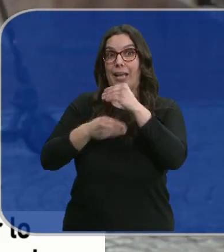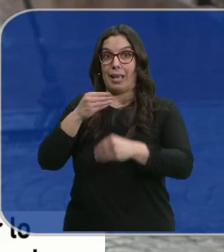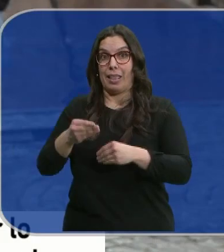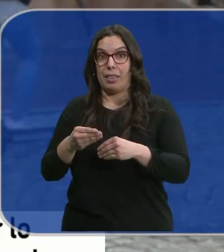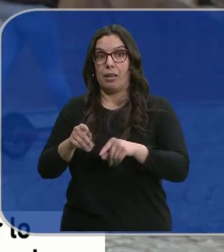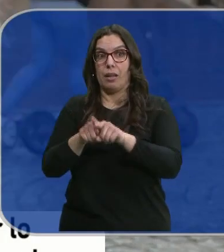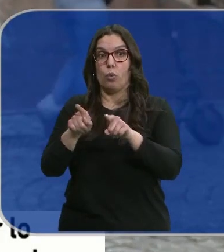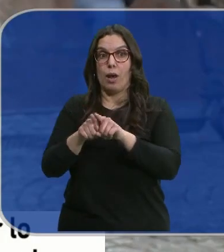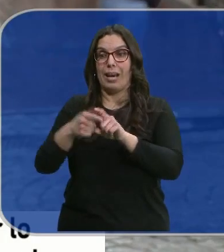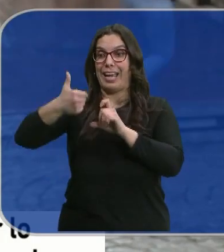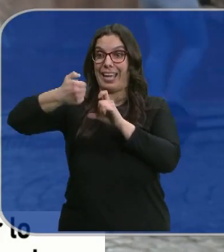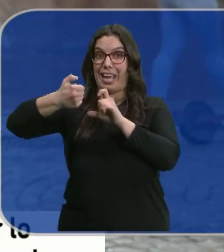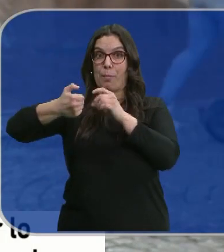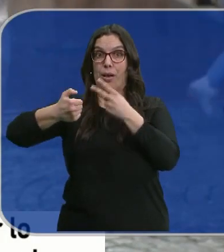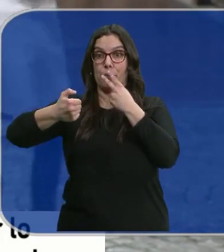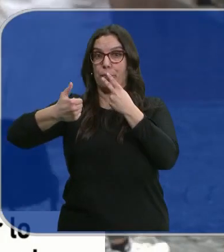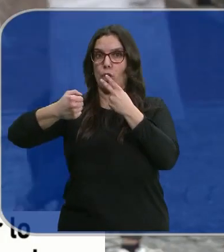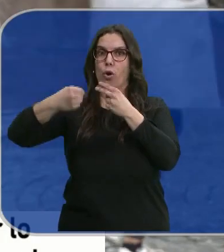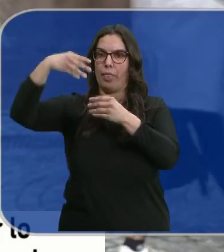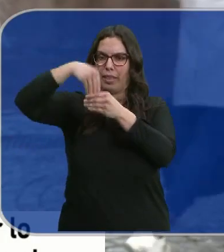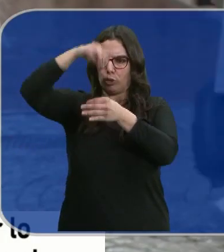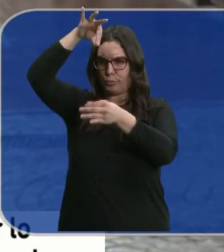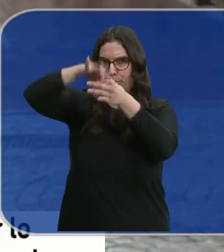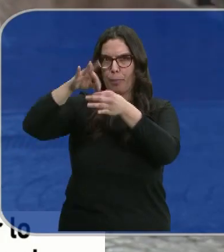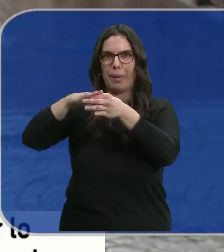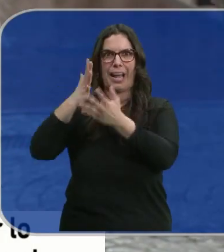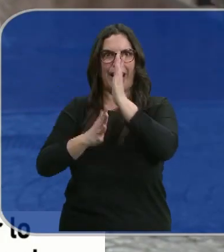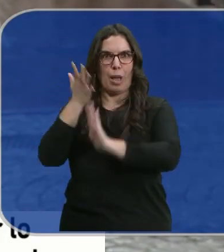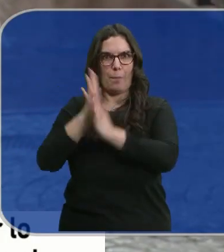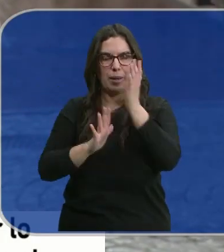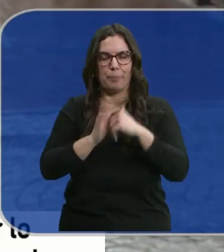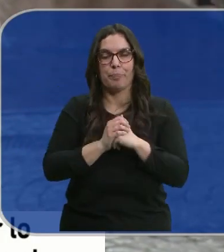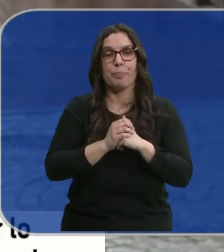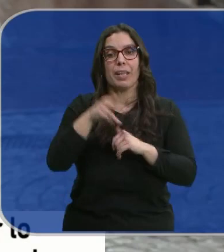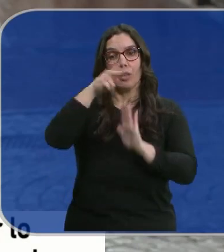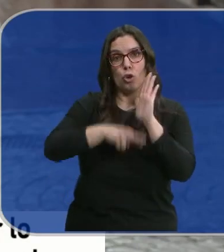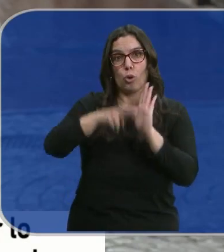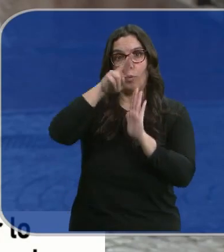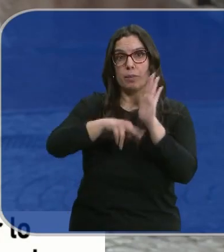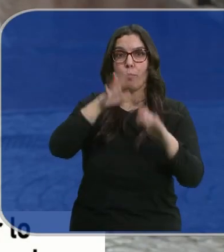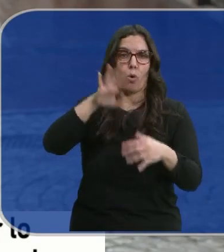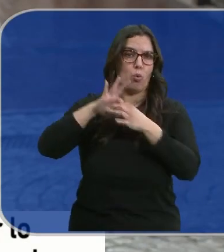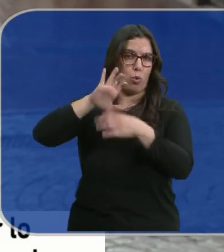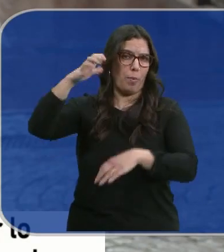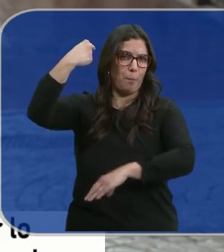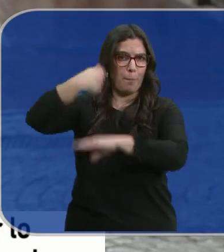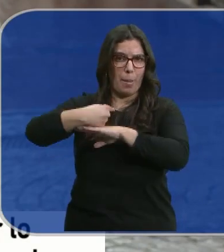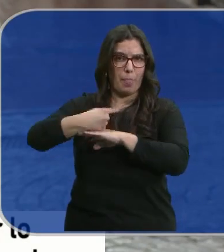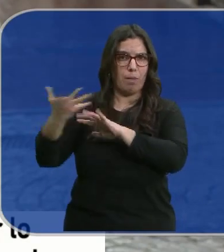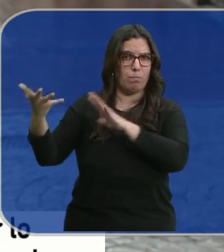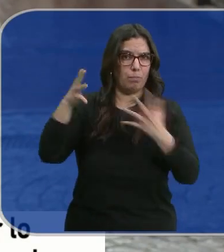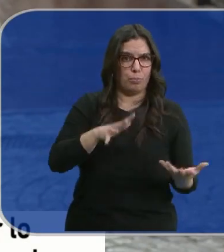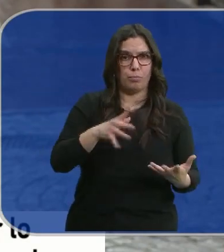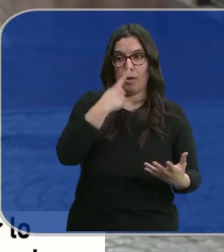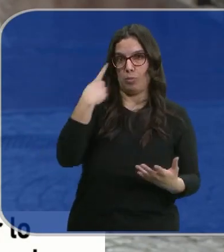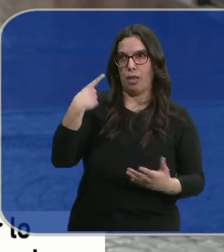tabaco en lugar de quemarlo como en los cigarrillos tradicionales. Esta regulación cumple con un mandato de la Unión Europea de